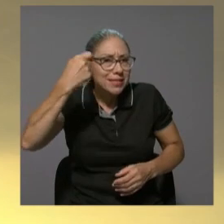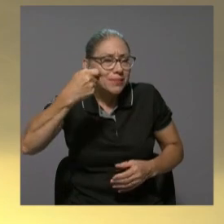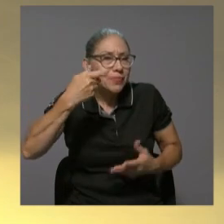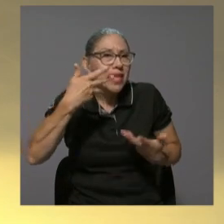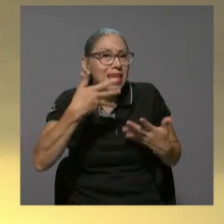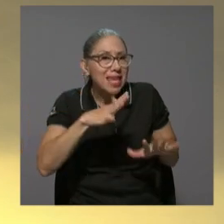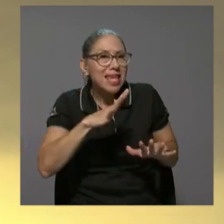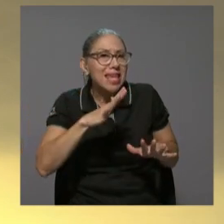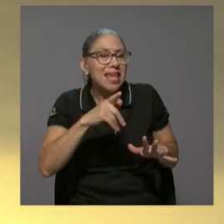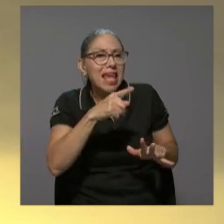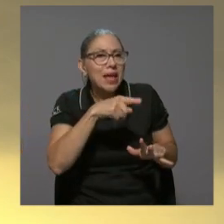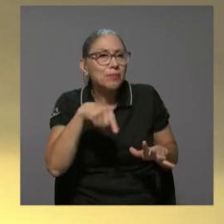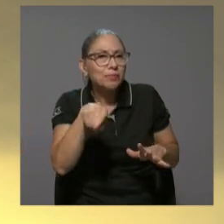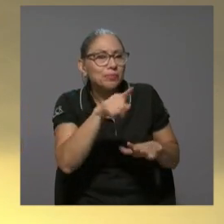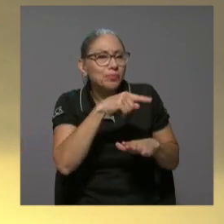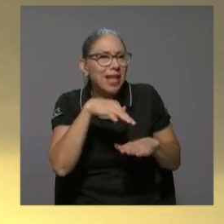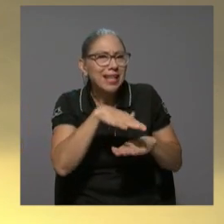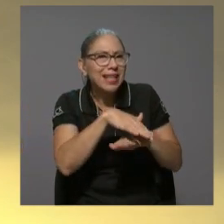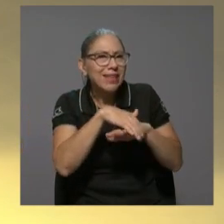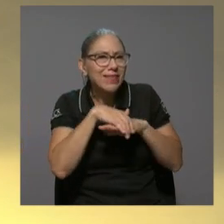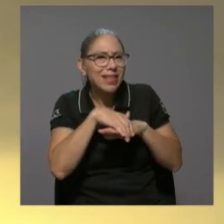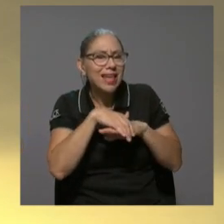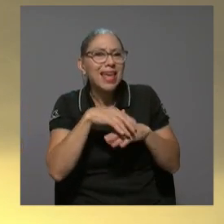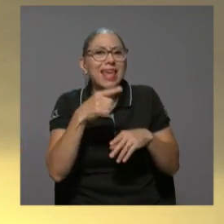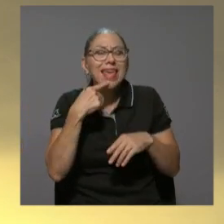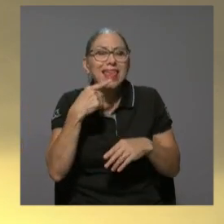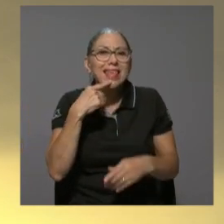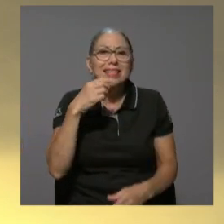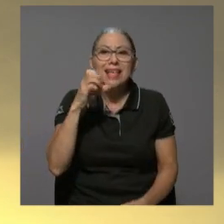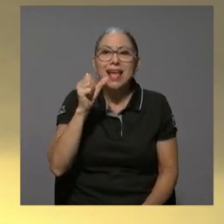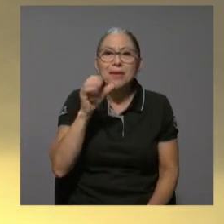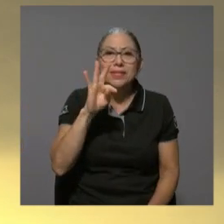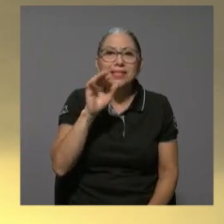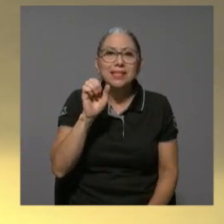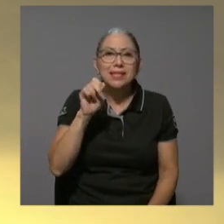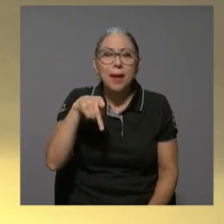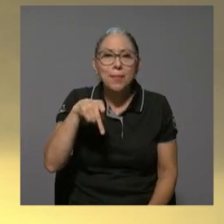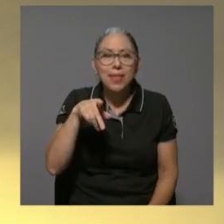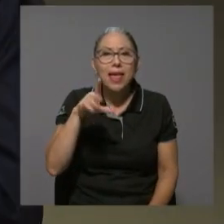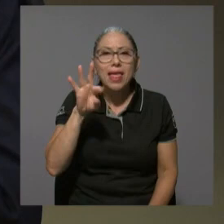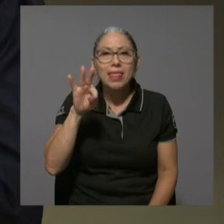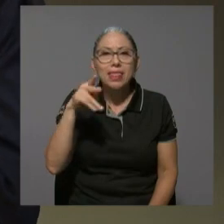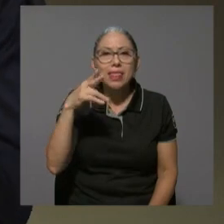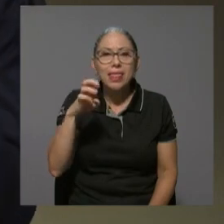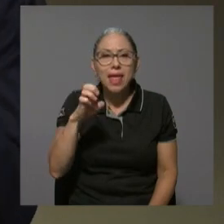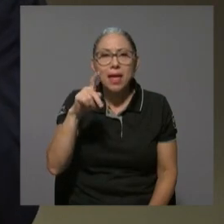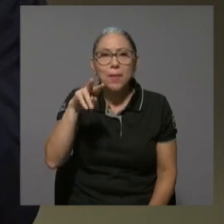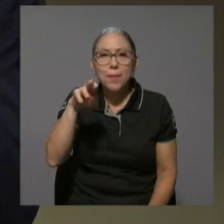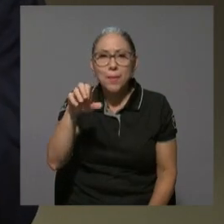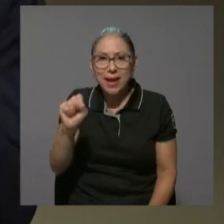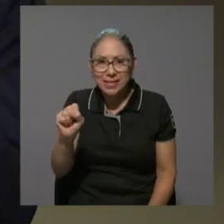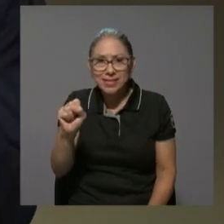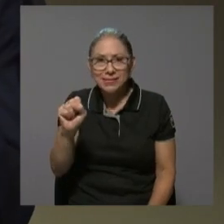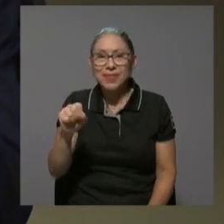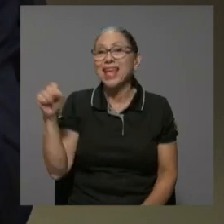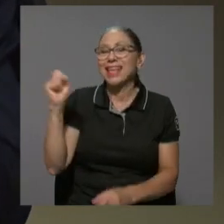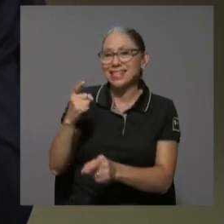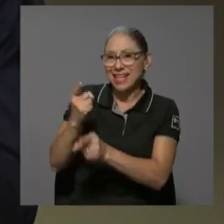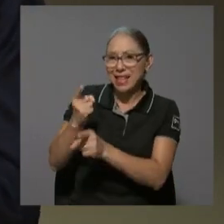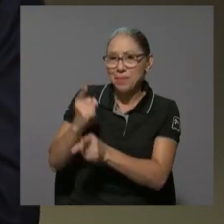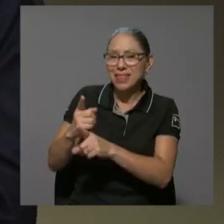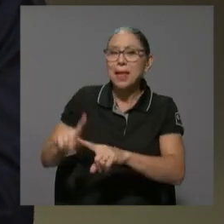normalmente en inglés, que es stop the presses? Exactamente, sí. Bueno, pero ahí no fue deliberado, ahí